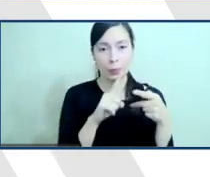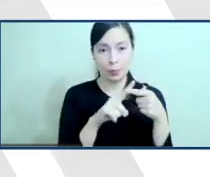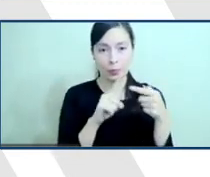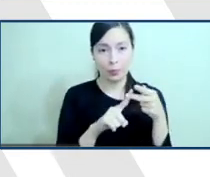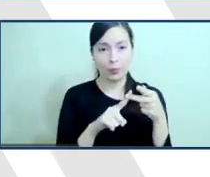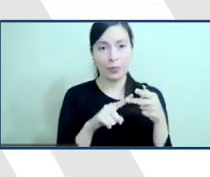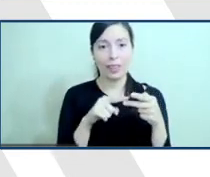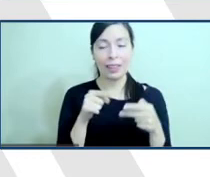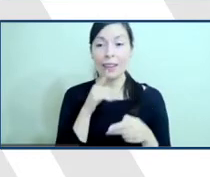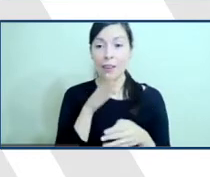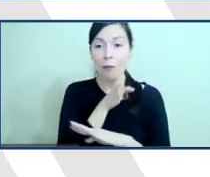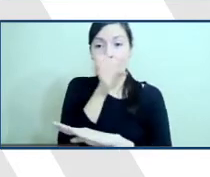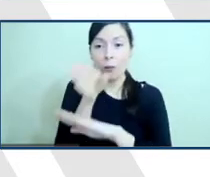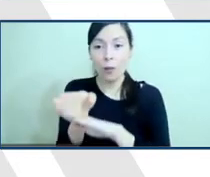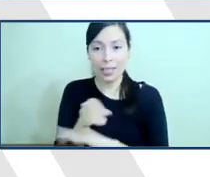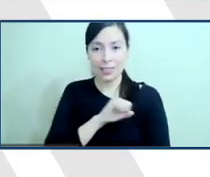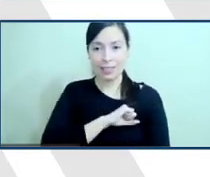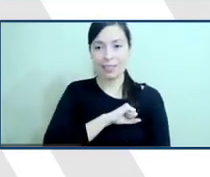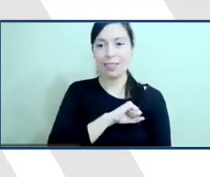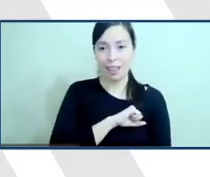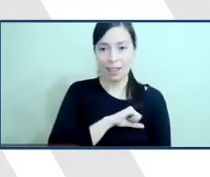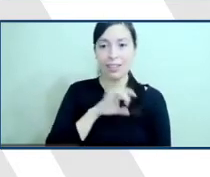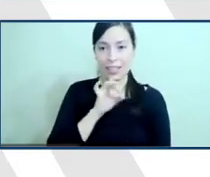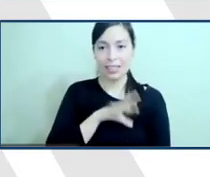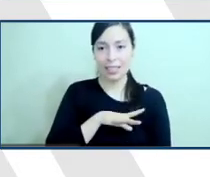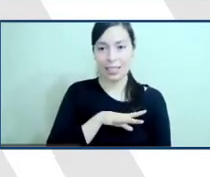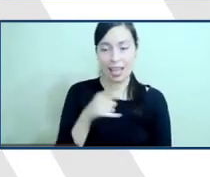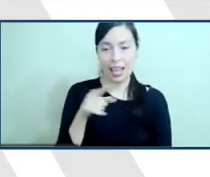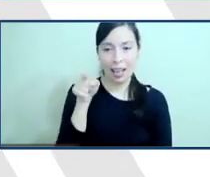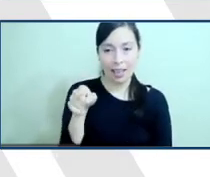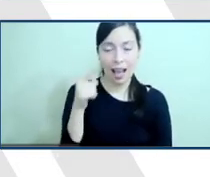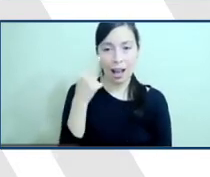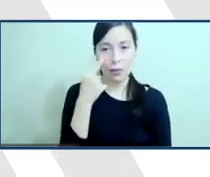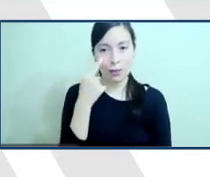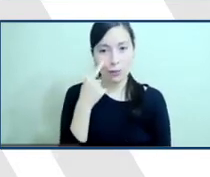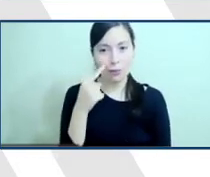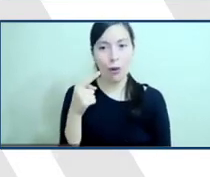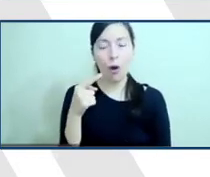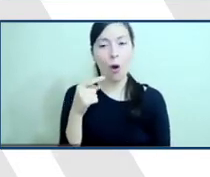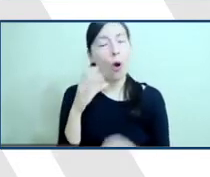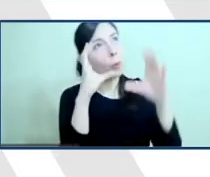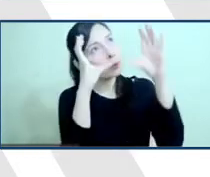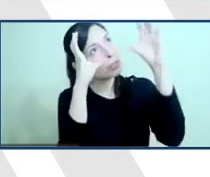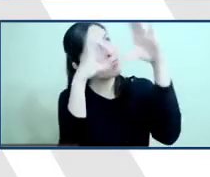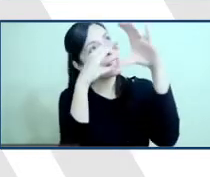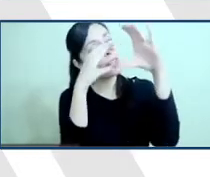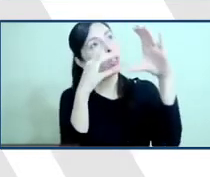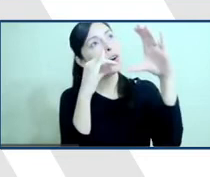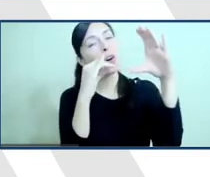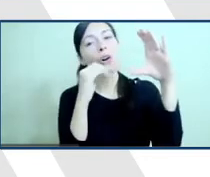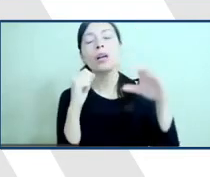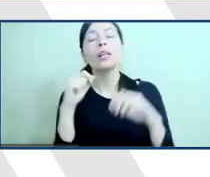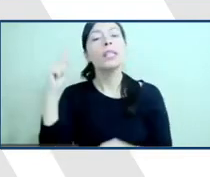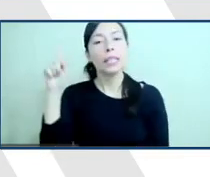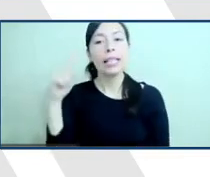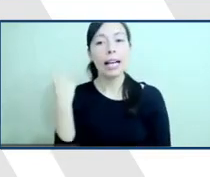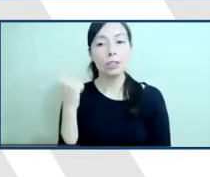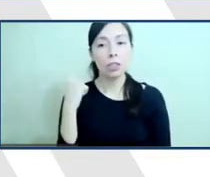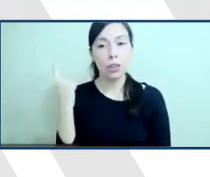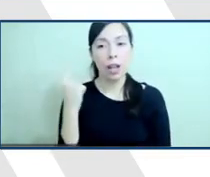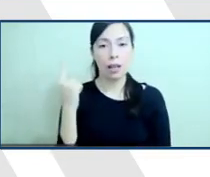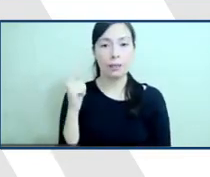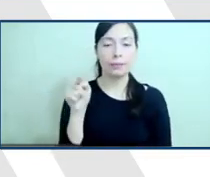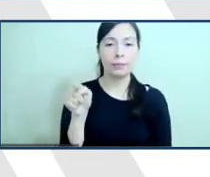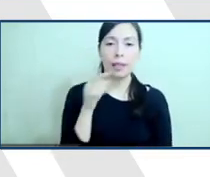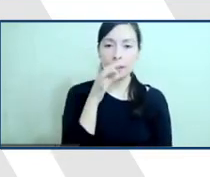fue a Santiago, y cuando estaba en Santiago conoció el Observatorio Nacional. Y subraya, dice, aunque está dotado de